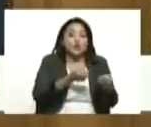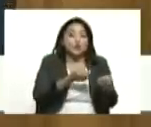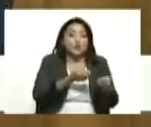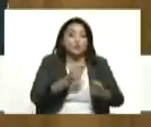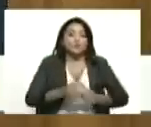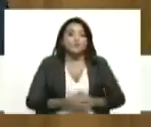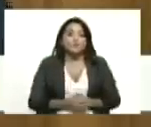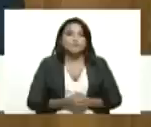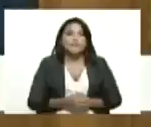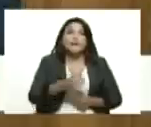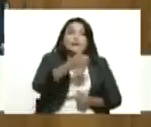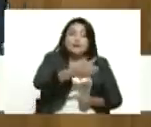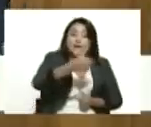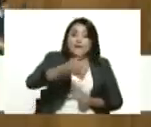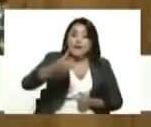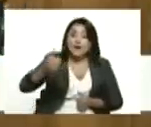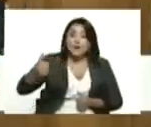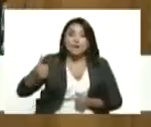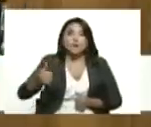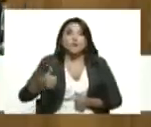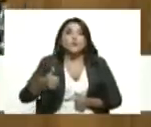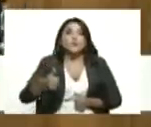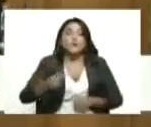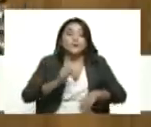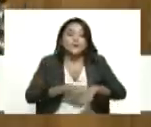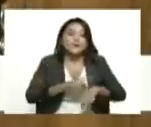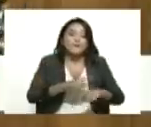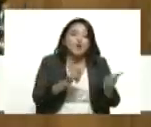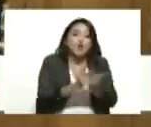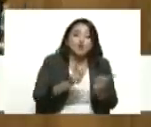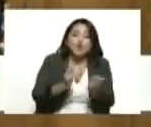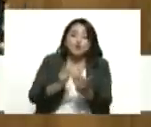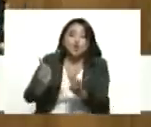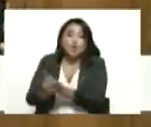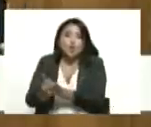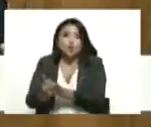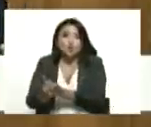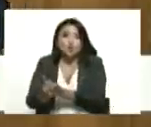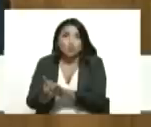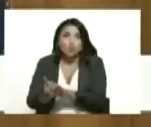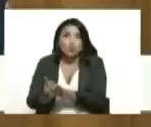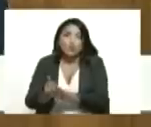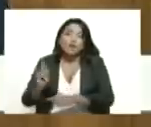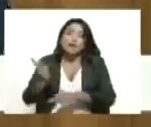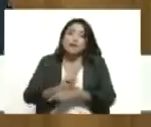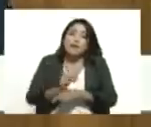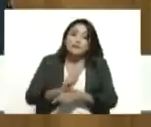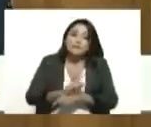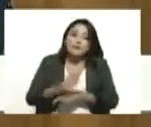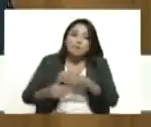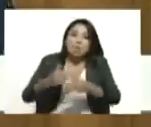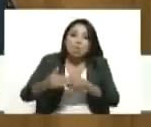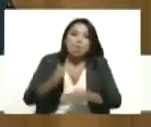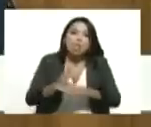laxos cada uno de ellos para responder y son laxos expeditos, rápidos, cero